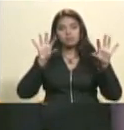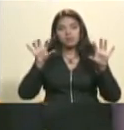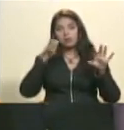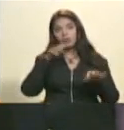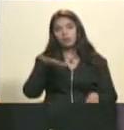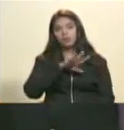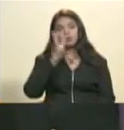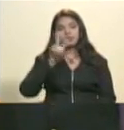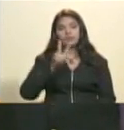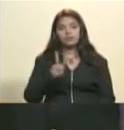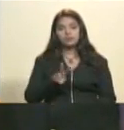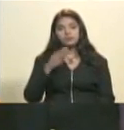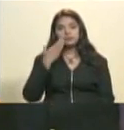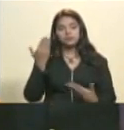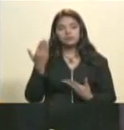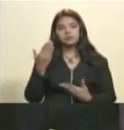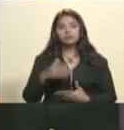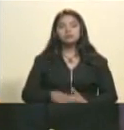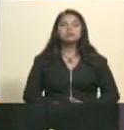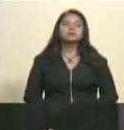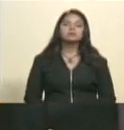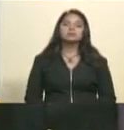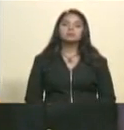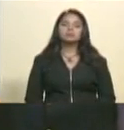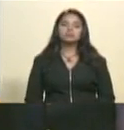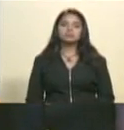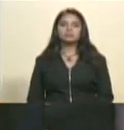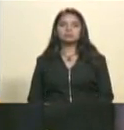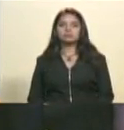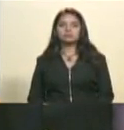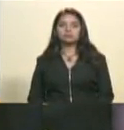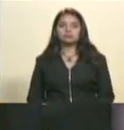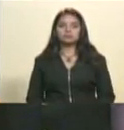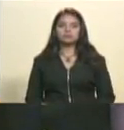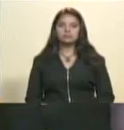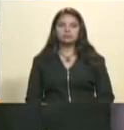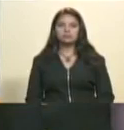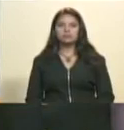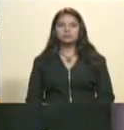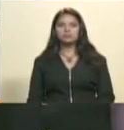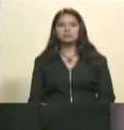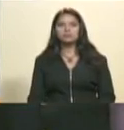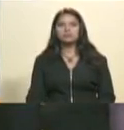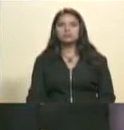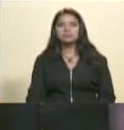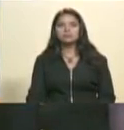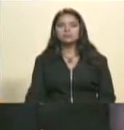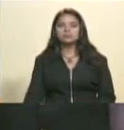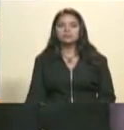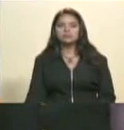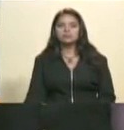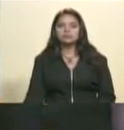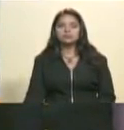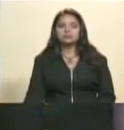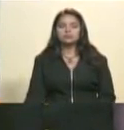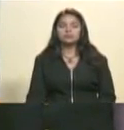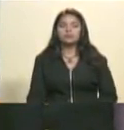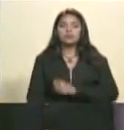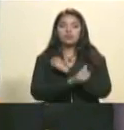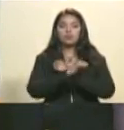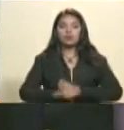de Venezuela, de la voz de todos los integrantes de nuestra amada Fuerza Armada